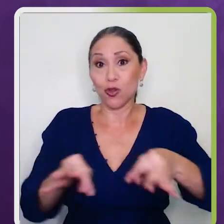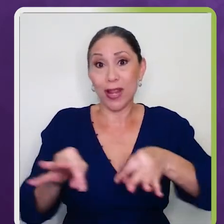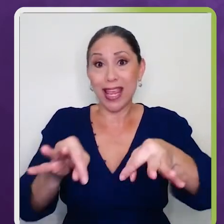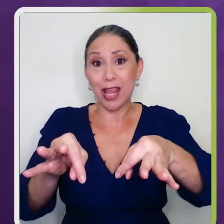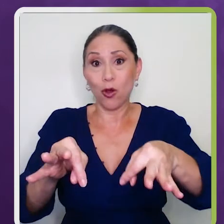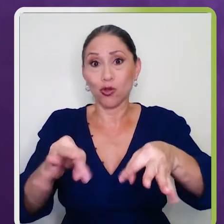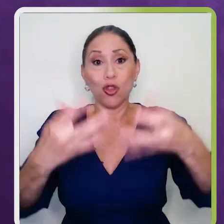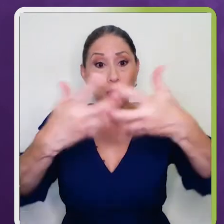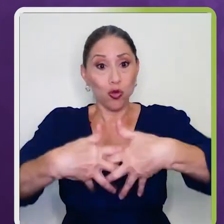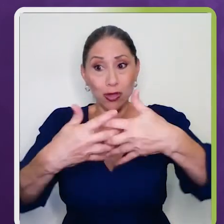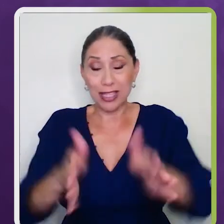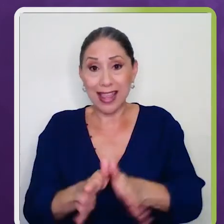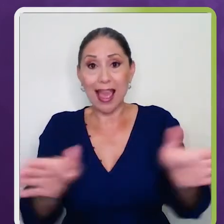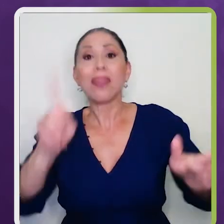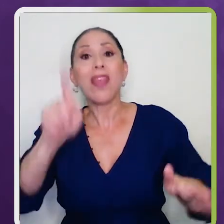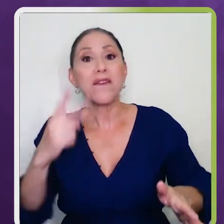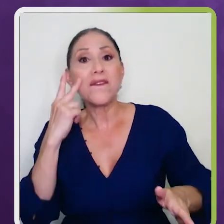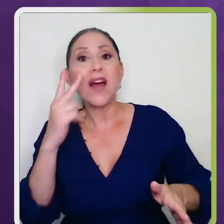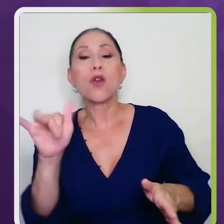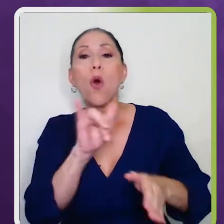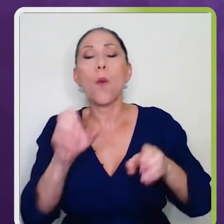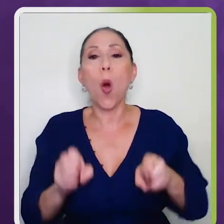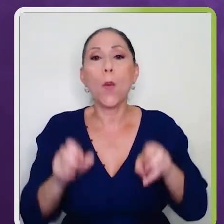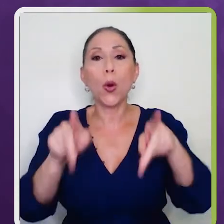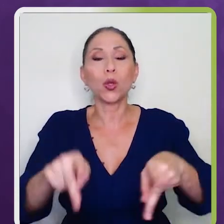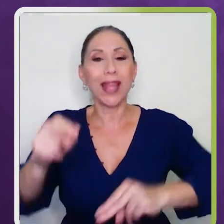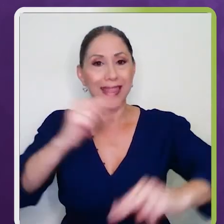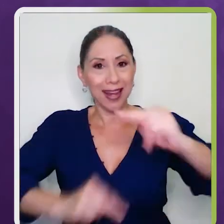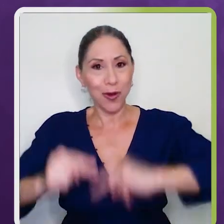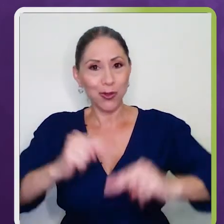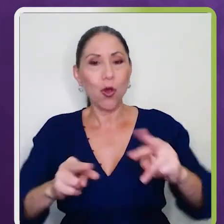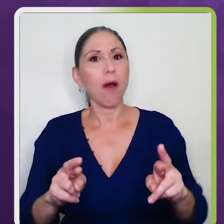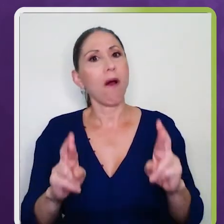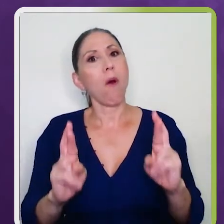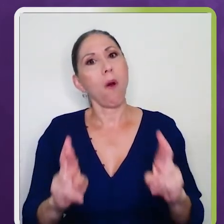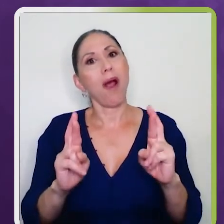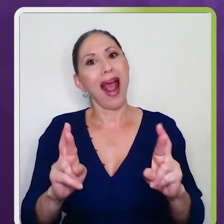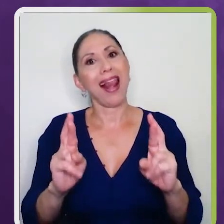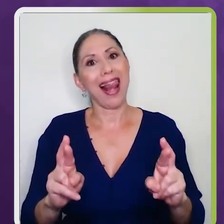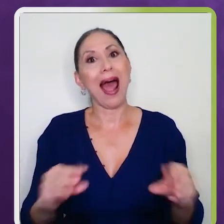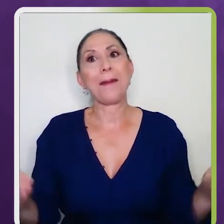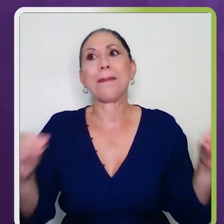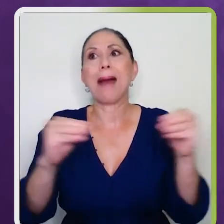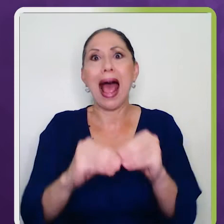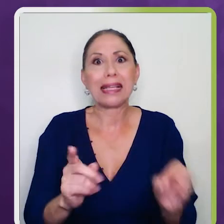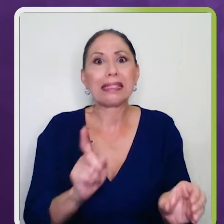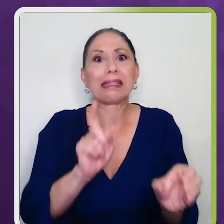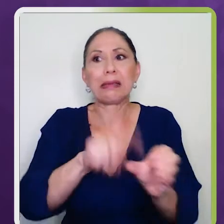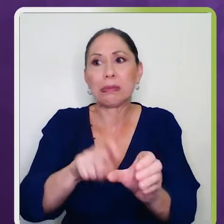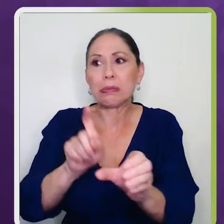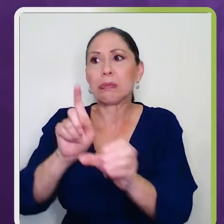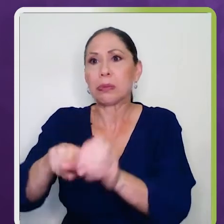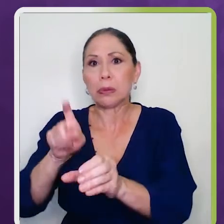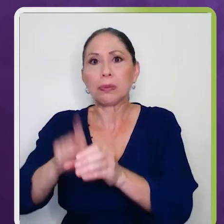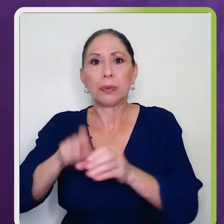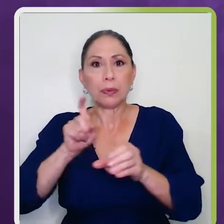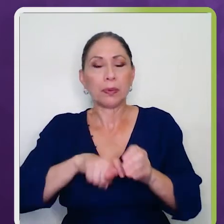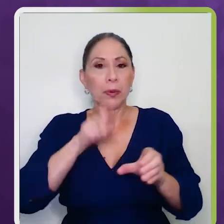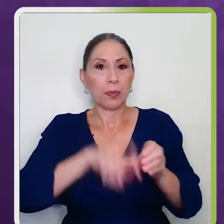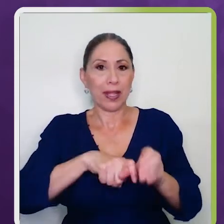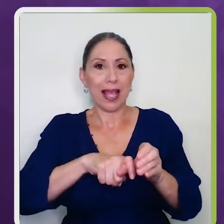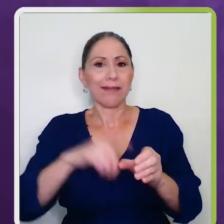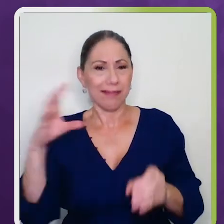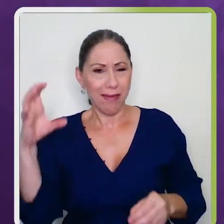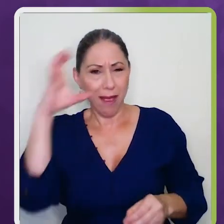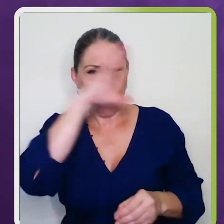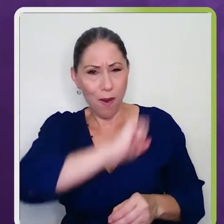industria como tal, como una oportunidad de negocio, ¿verdad? Ojalá se matricularan más y se dieran cuenta de que tener